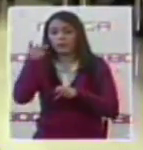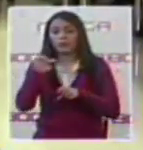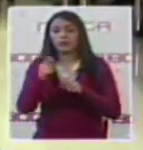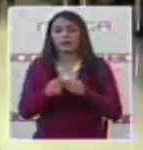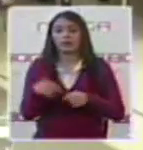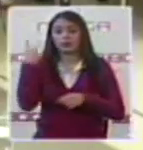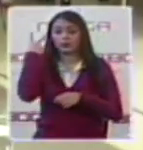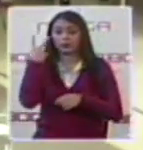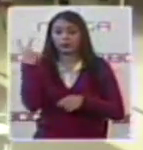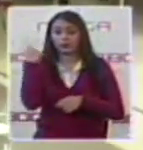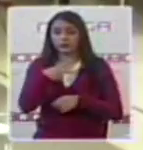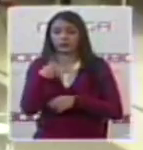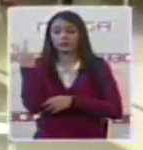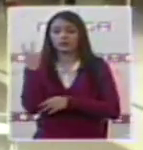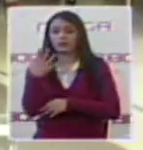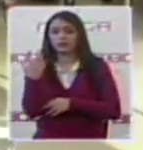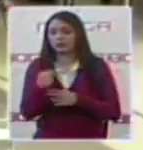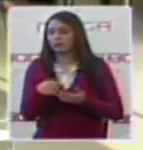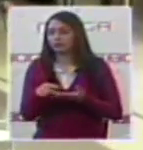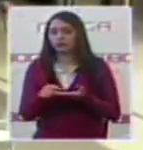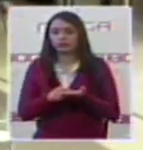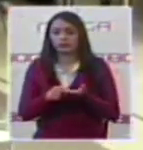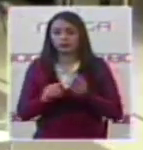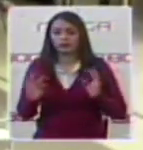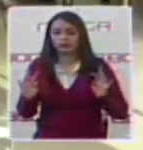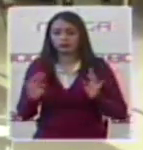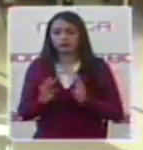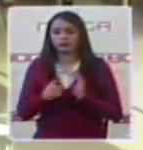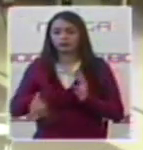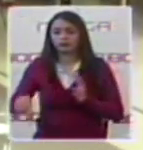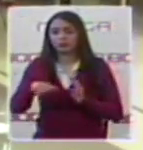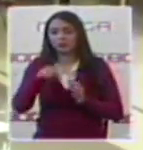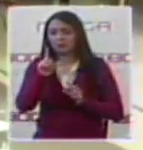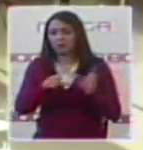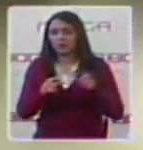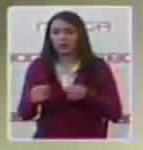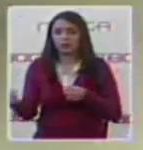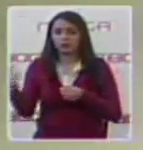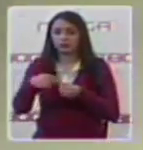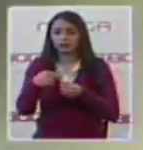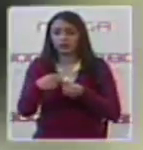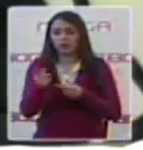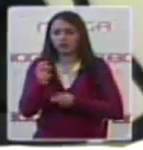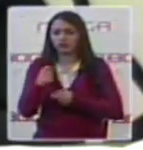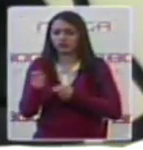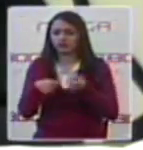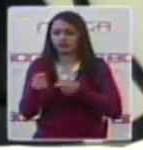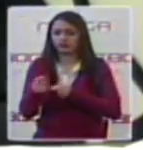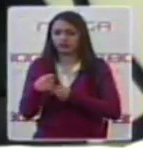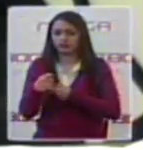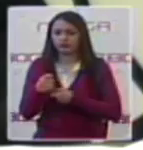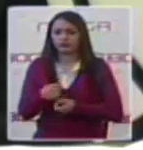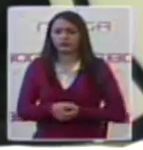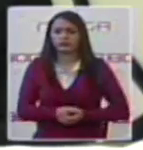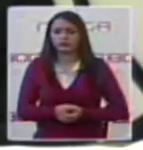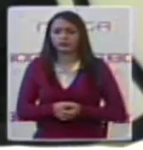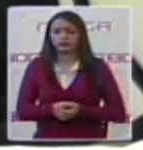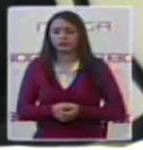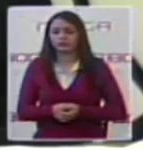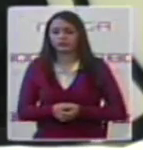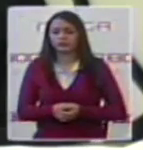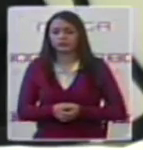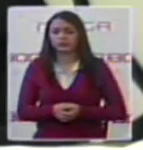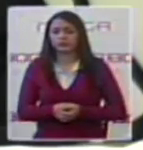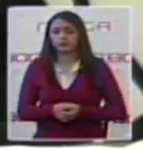dos días que se desarrollará la rueda, y se estima generar un gran monto de ventas. Esta sería, como empresas públicas,